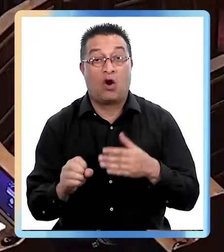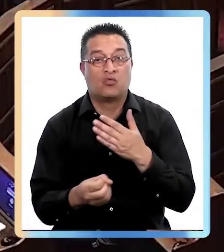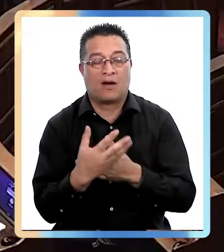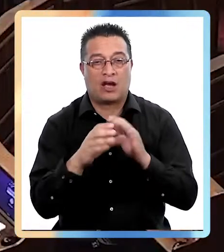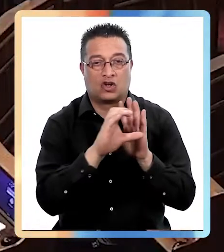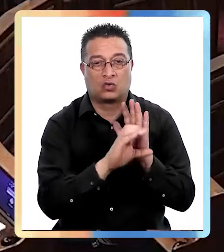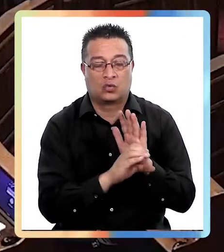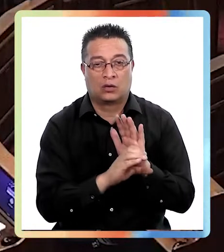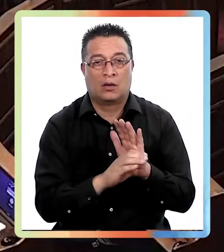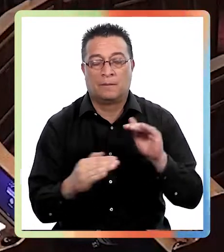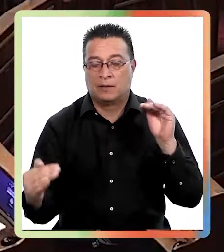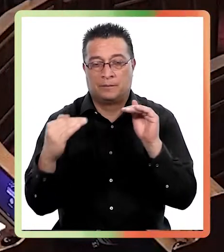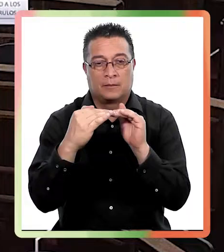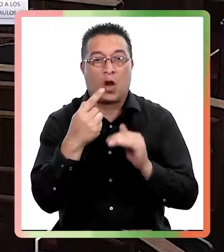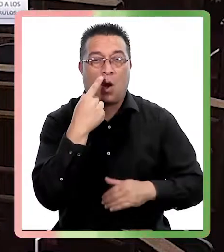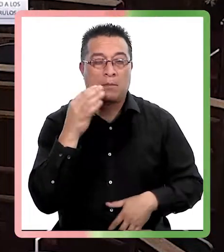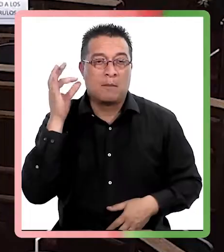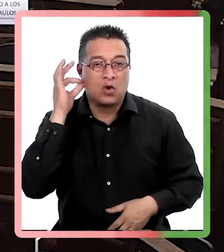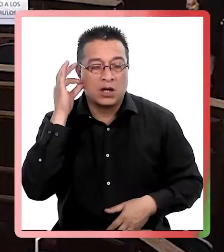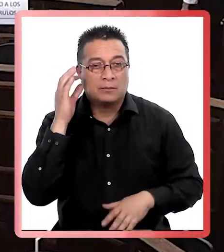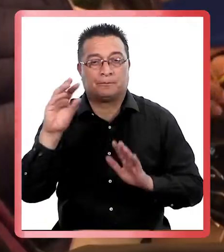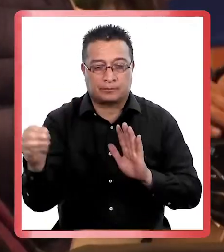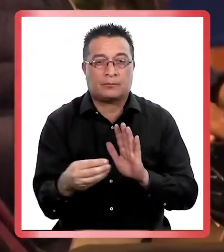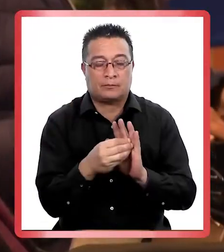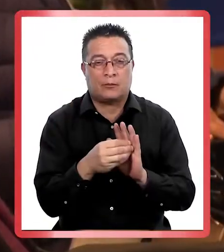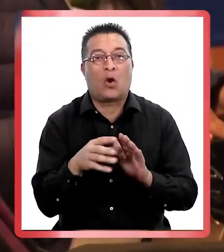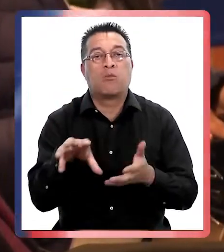nueva constitución con paridad de hombres y mujeres y con la